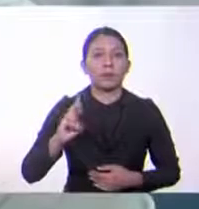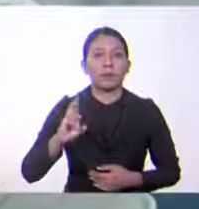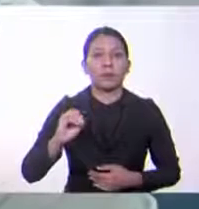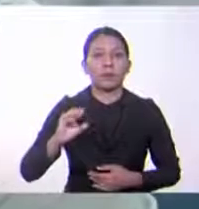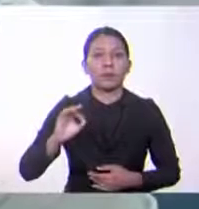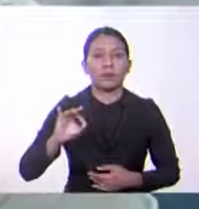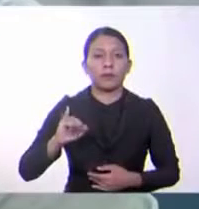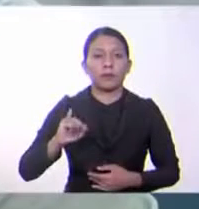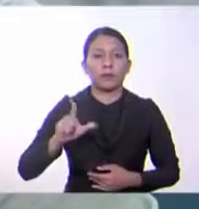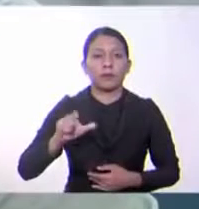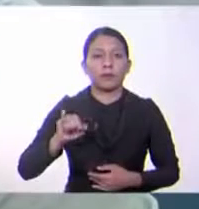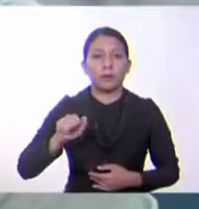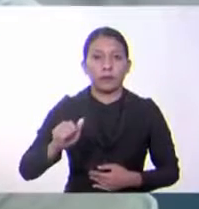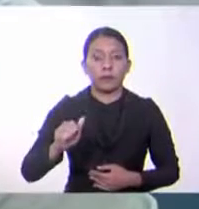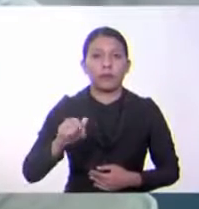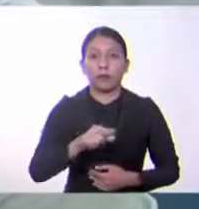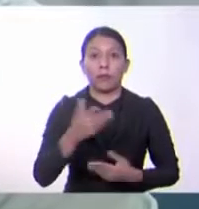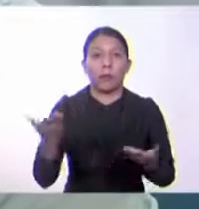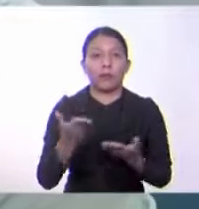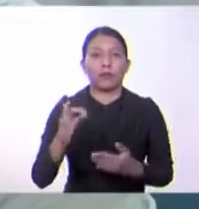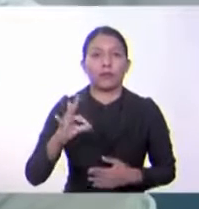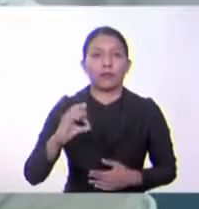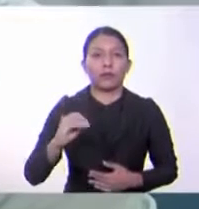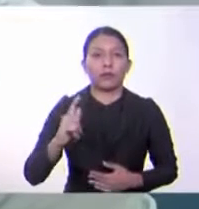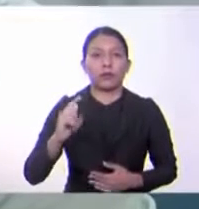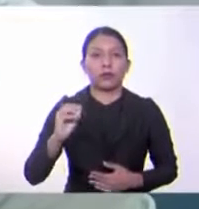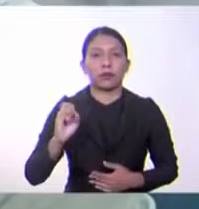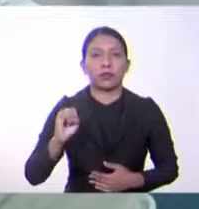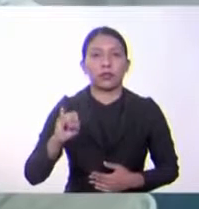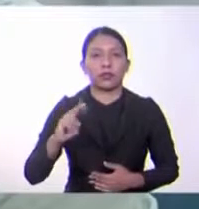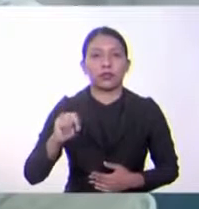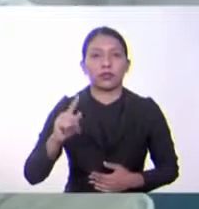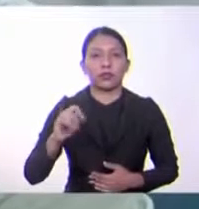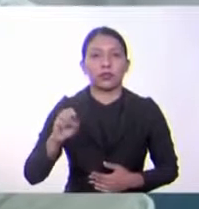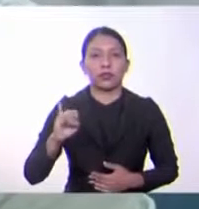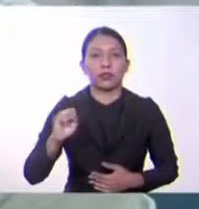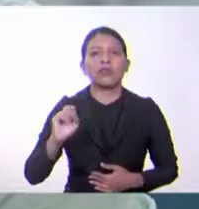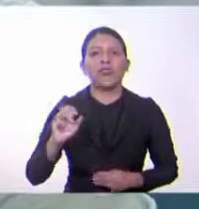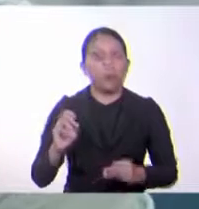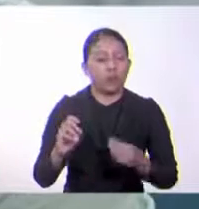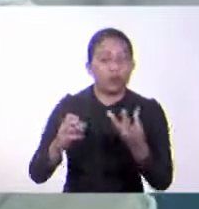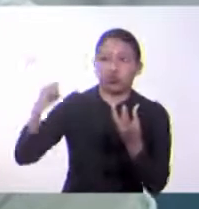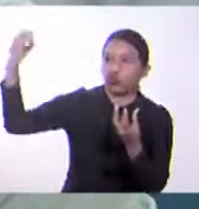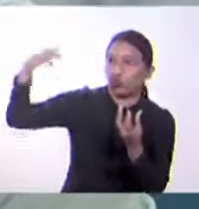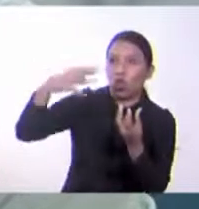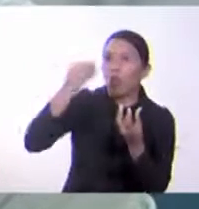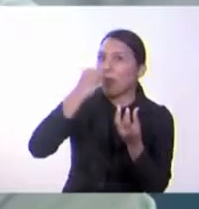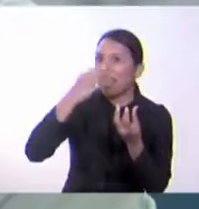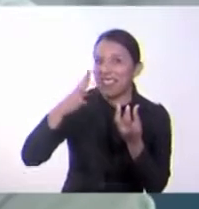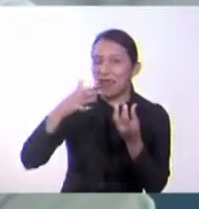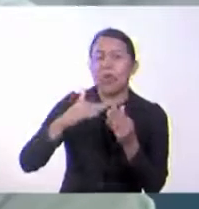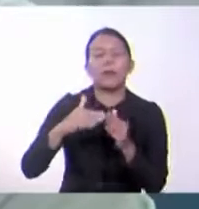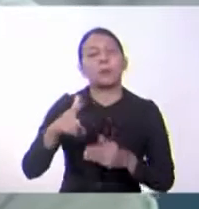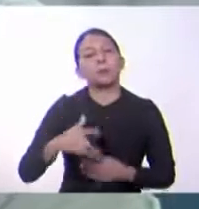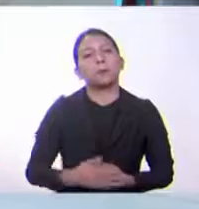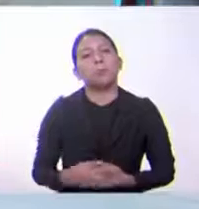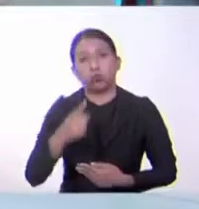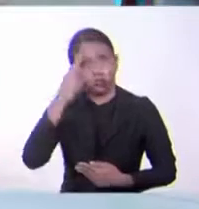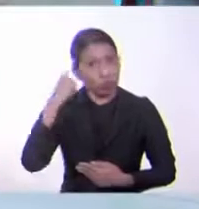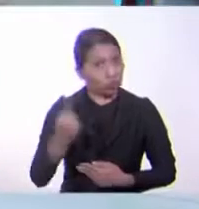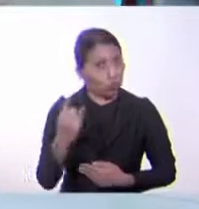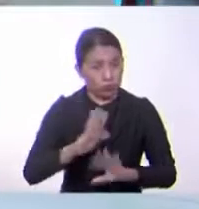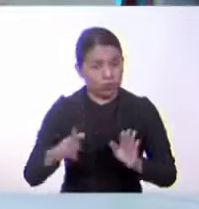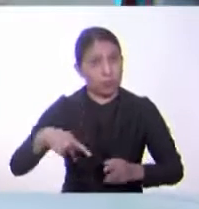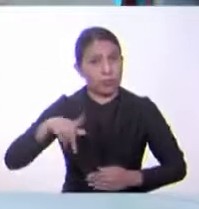el cual se realiza la fotosíntesis que es propia de las plantas. Pero las plantas no solo tienen esos plastidios,